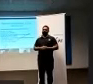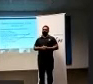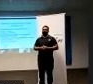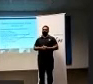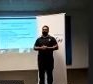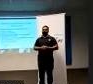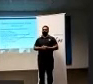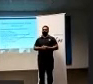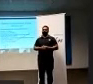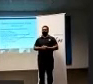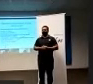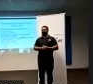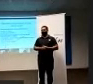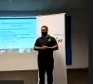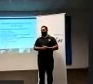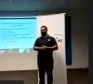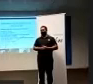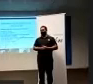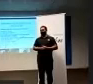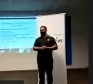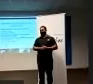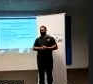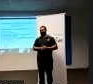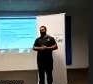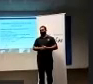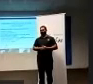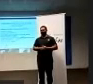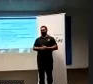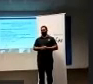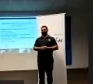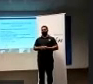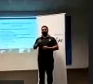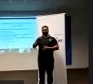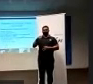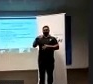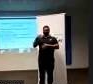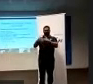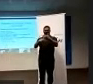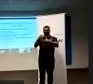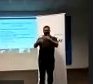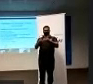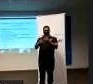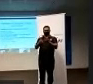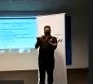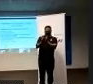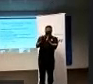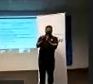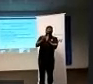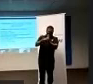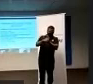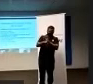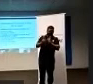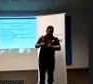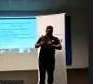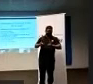En cuanto a la edad promedio de los casos notificados, fue 30 años para la primera dosis, 24 años para la segunda dosis. La mediana de